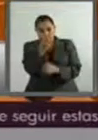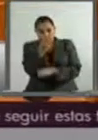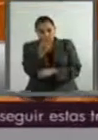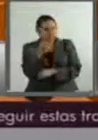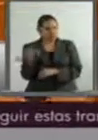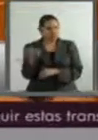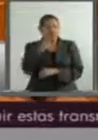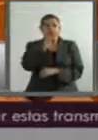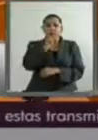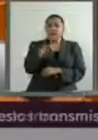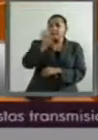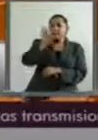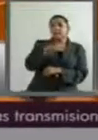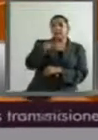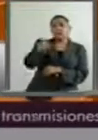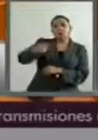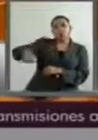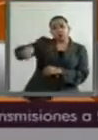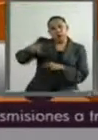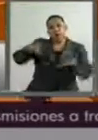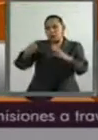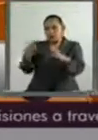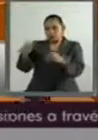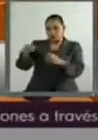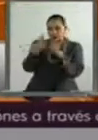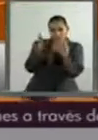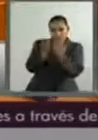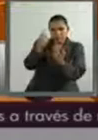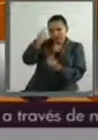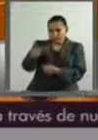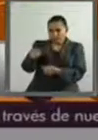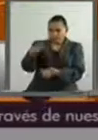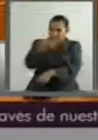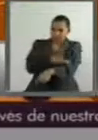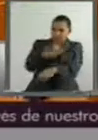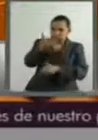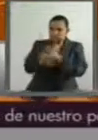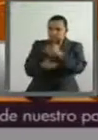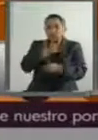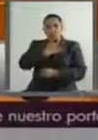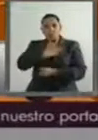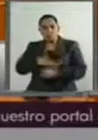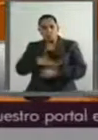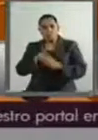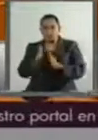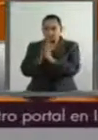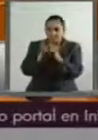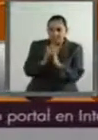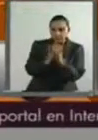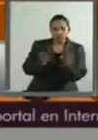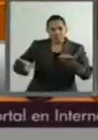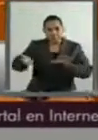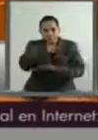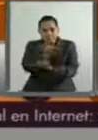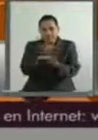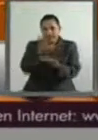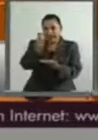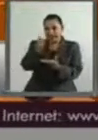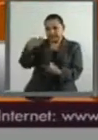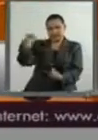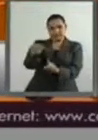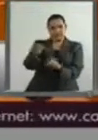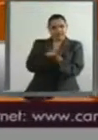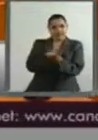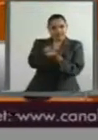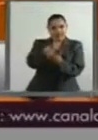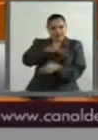en riesgo el desarrollo de procesos democráticos o que alteran las condiciones democráticas para el ejercicio de los derechos, o que